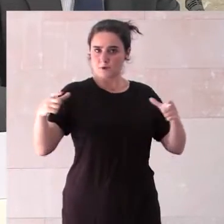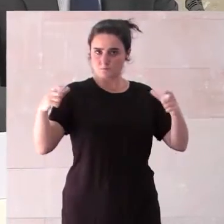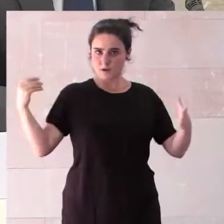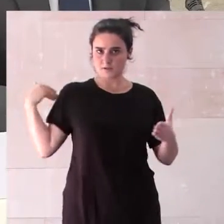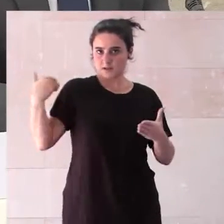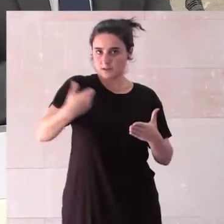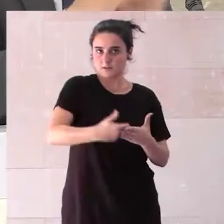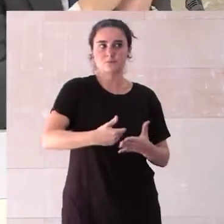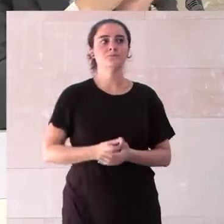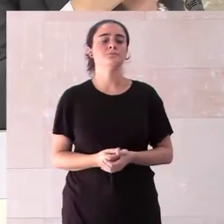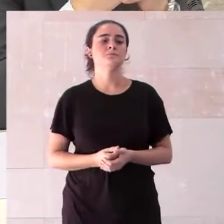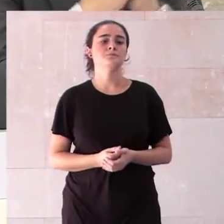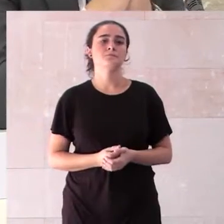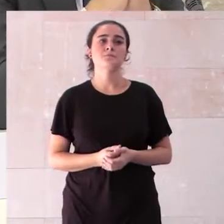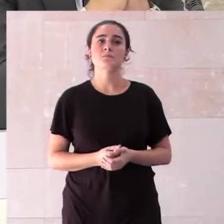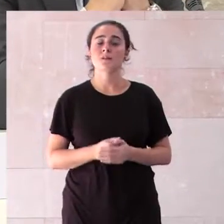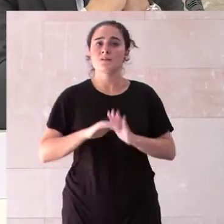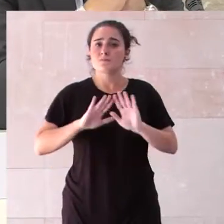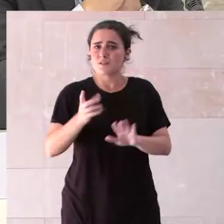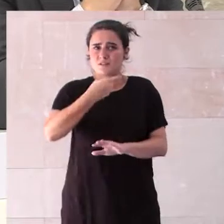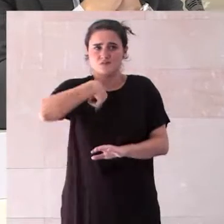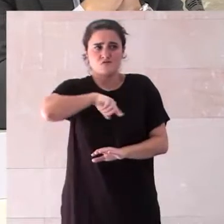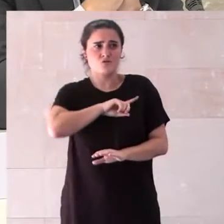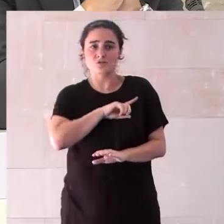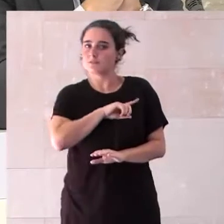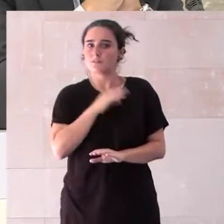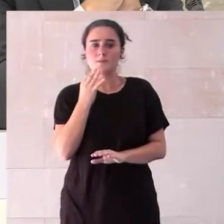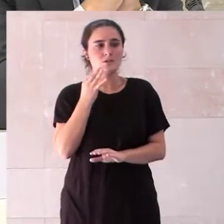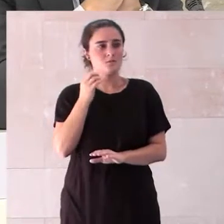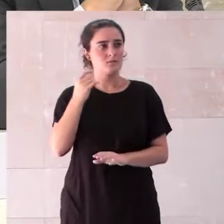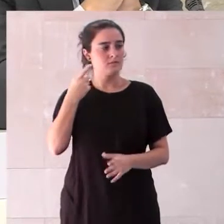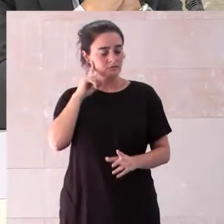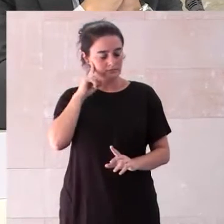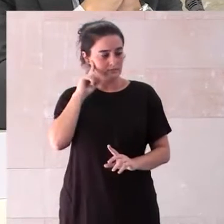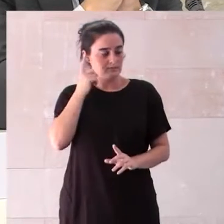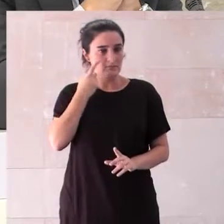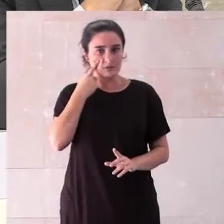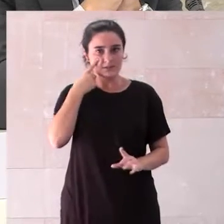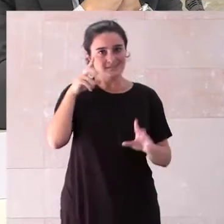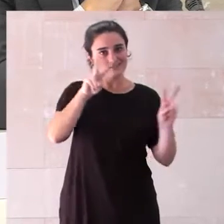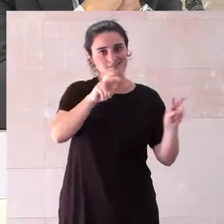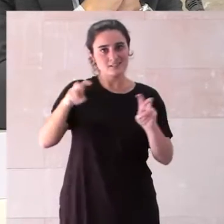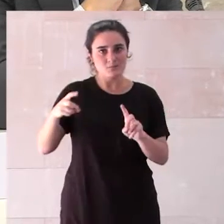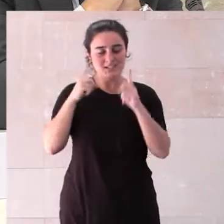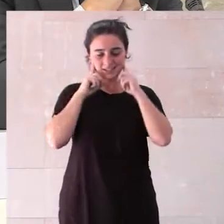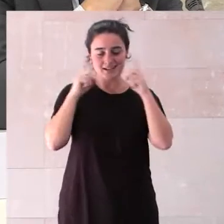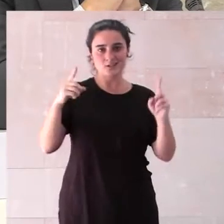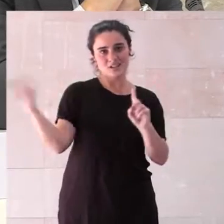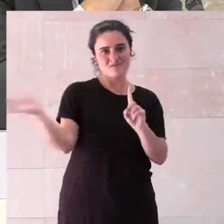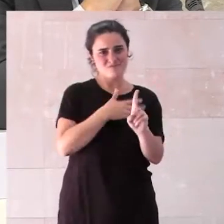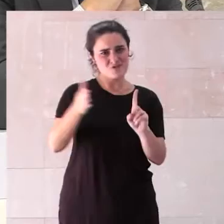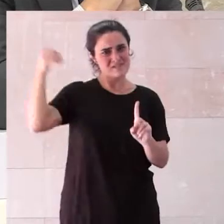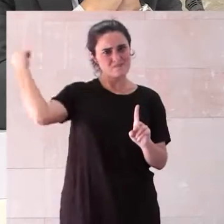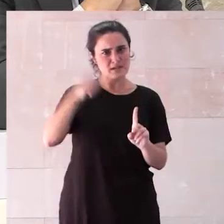entonces. No obstante, no podemos negar que fueron los casos de violencia machista de los que tuvimos conocimiento los